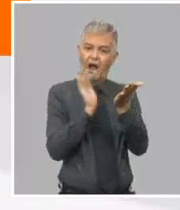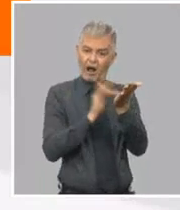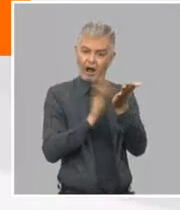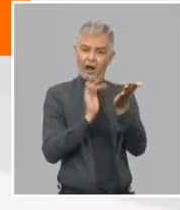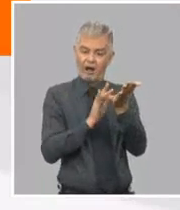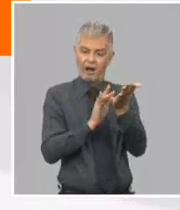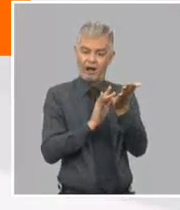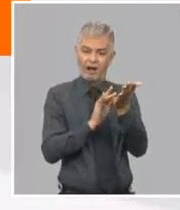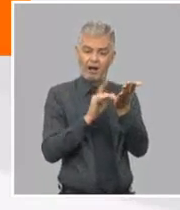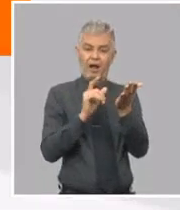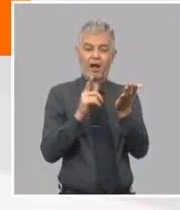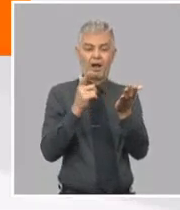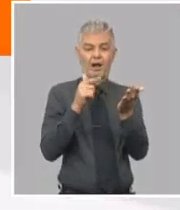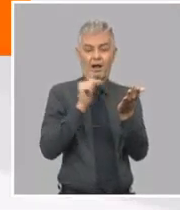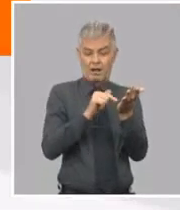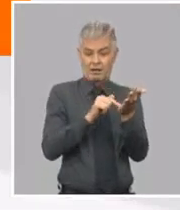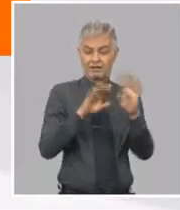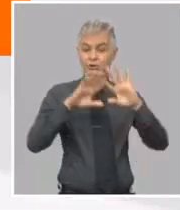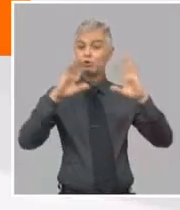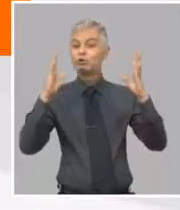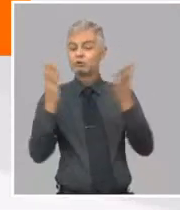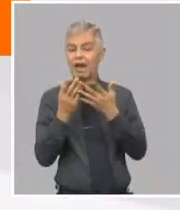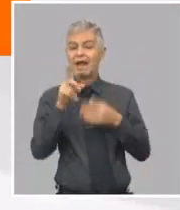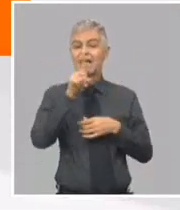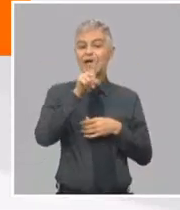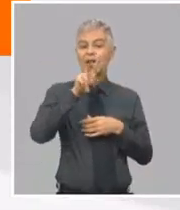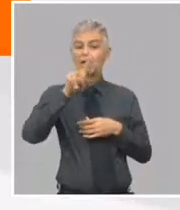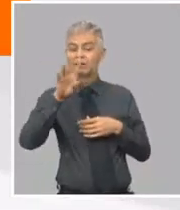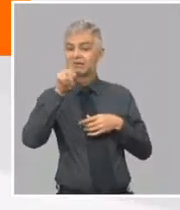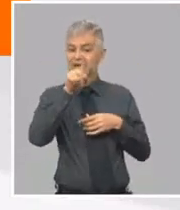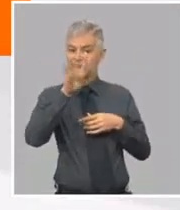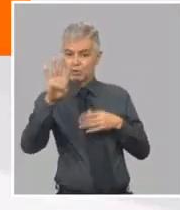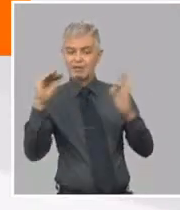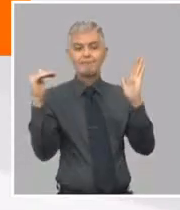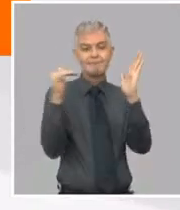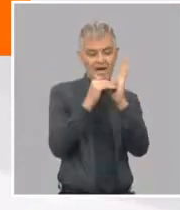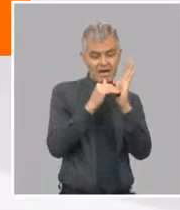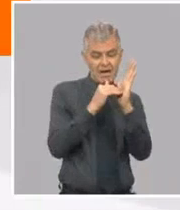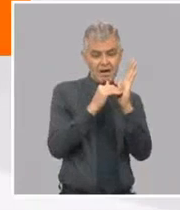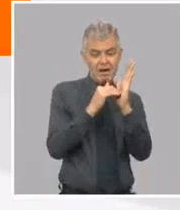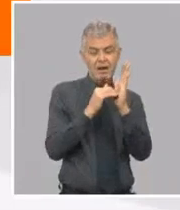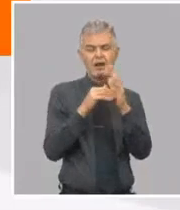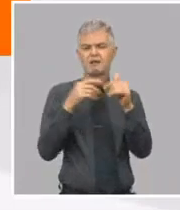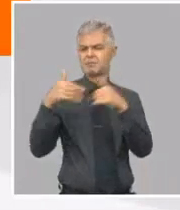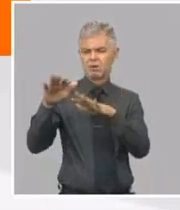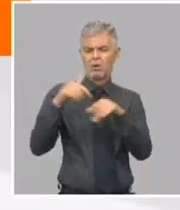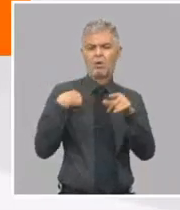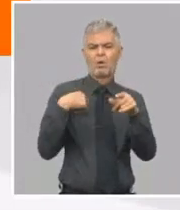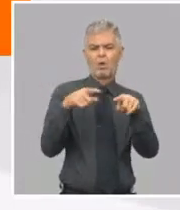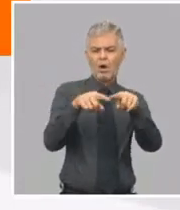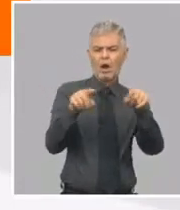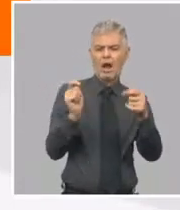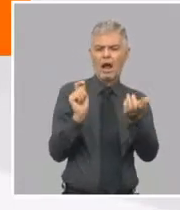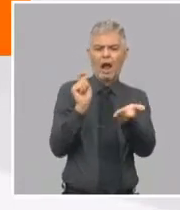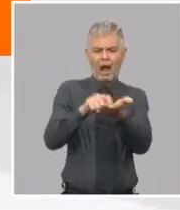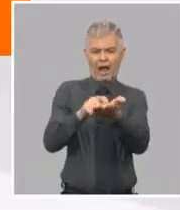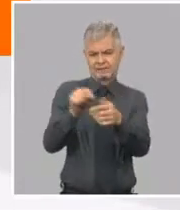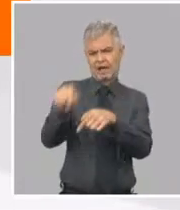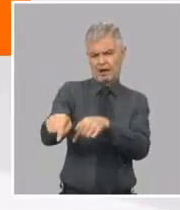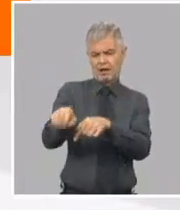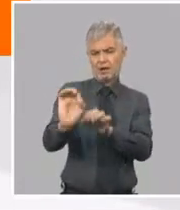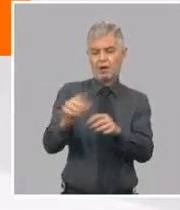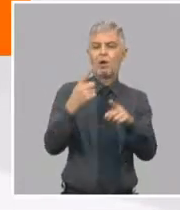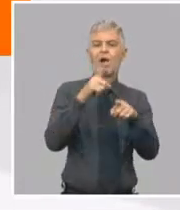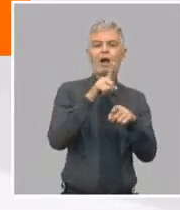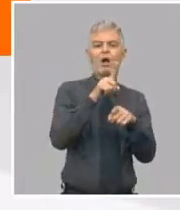heces totales total de esa a 14.950 fueron por las agencias y 11 mil 496 por la